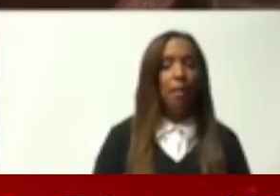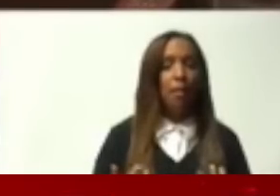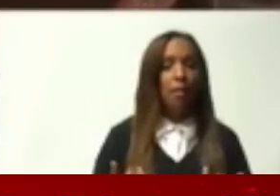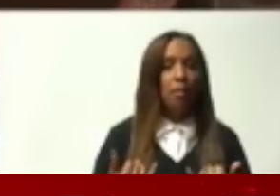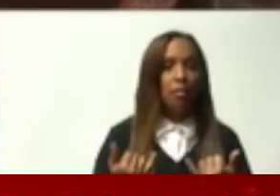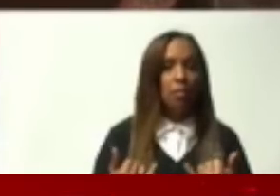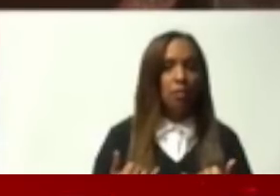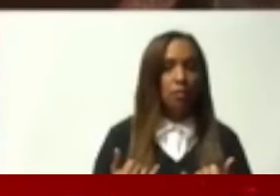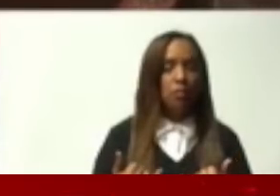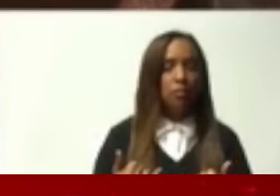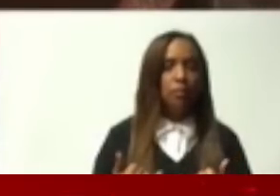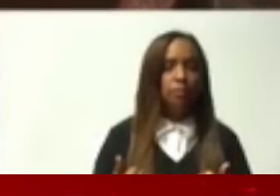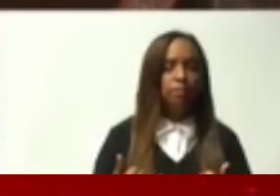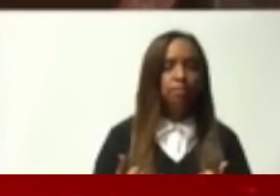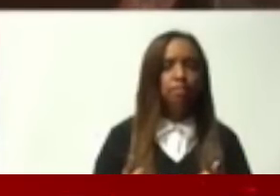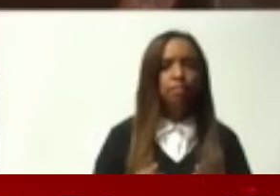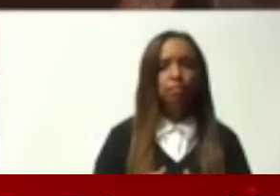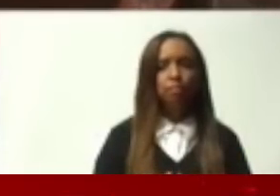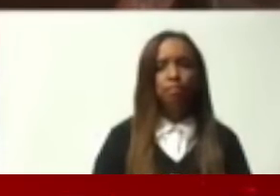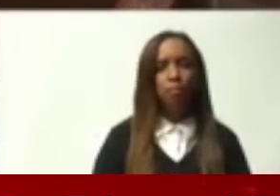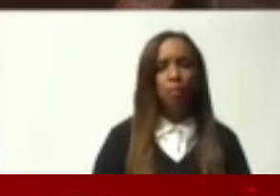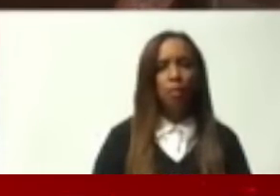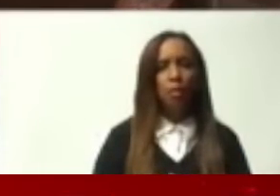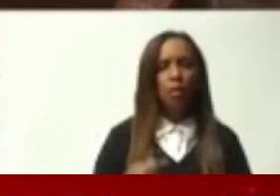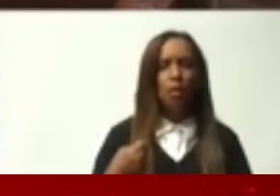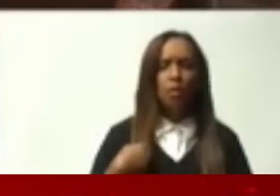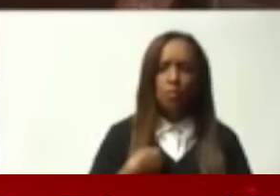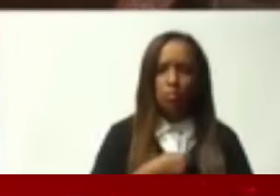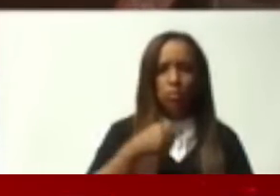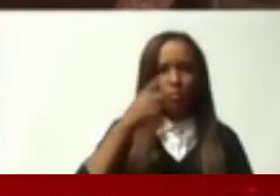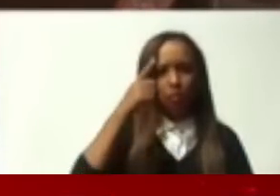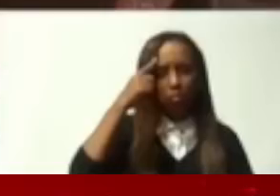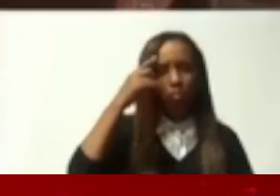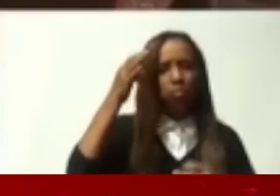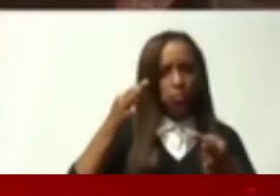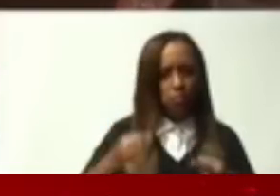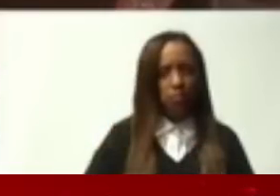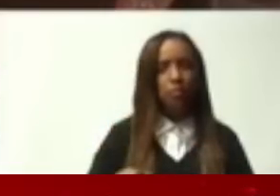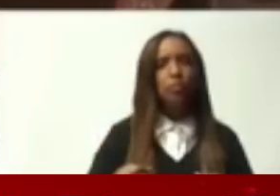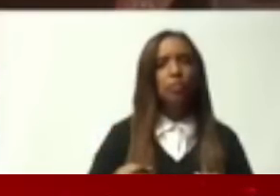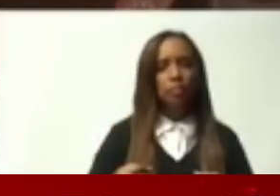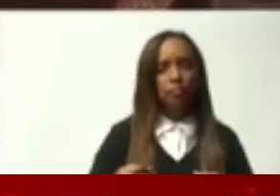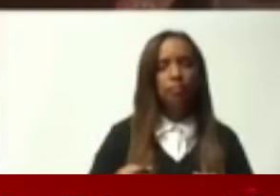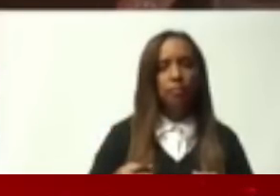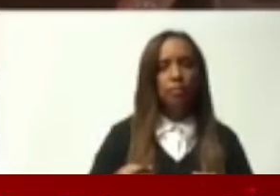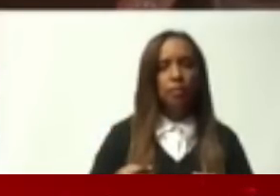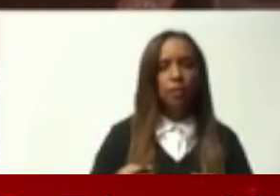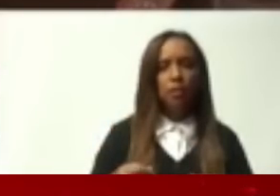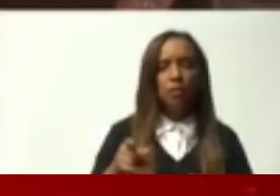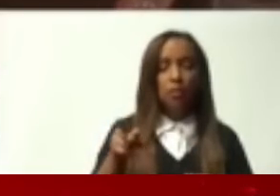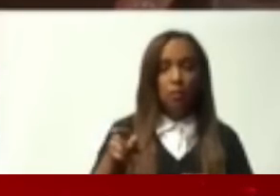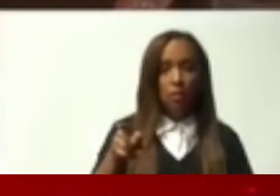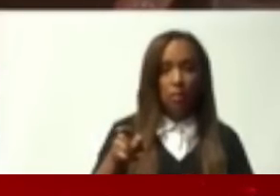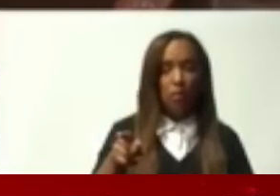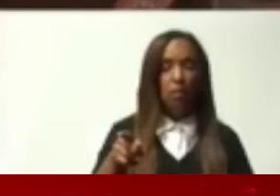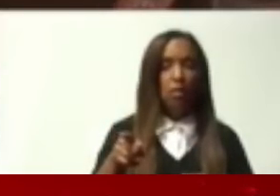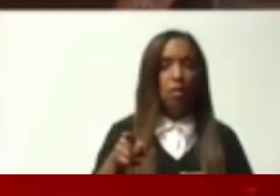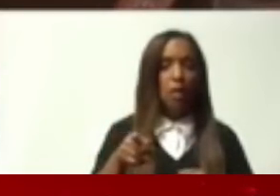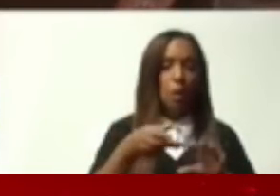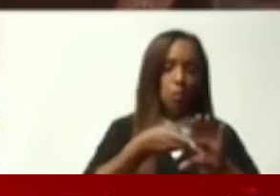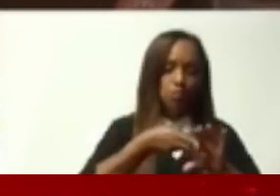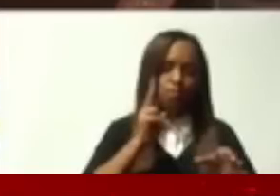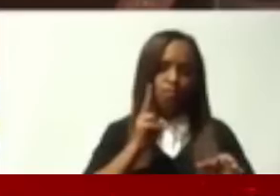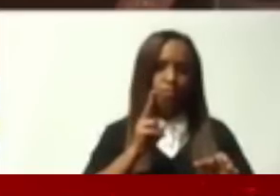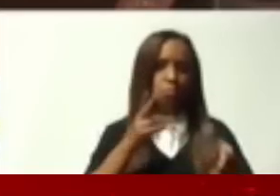que hace el diputado, sin mayores comentarios por parte nuestra. Por lo que someto